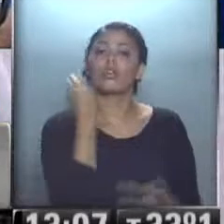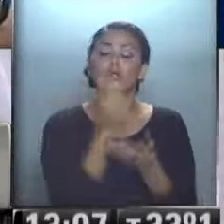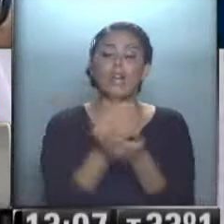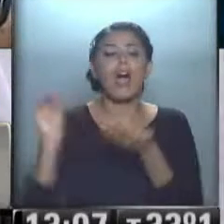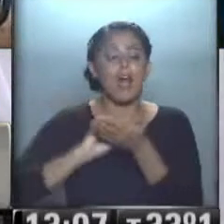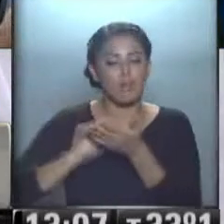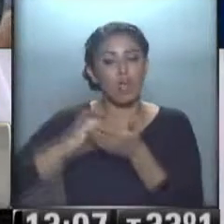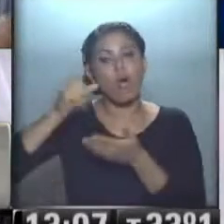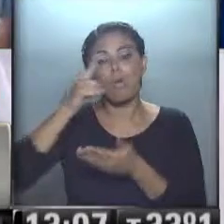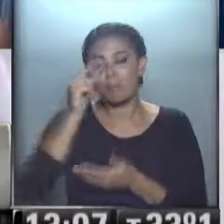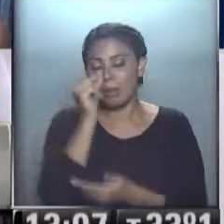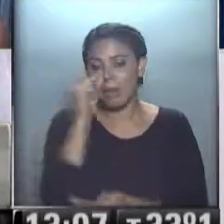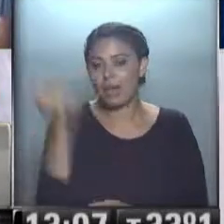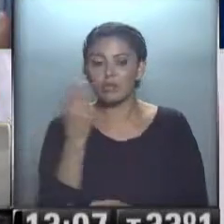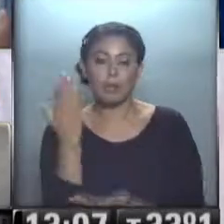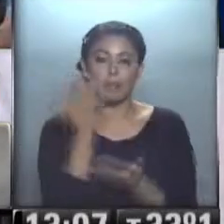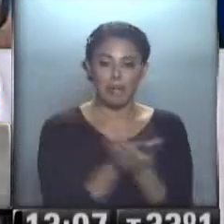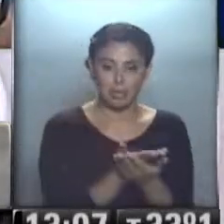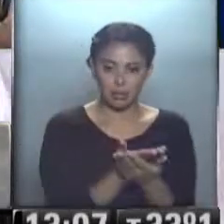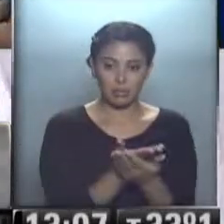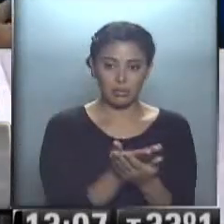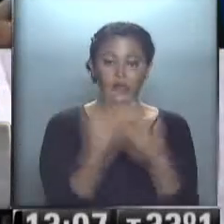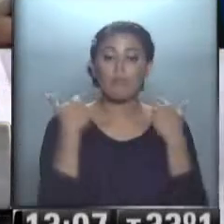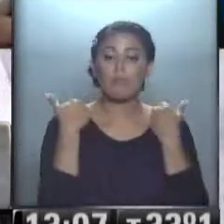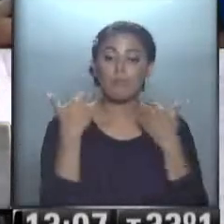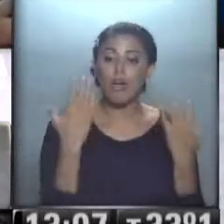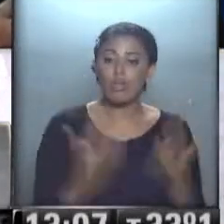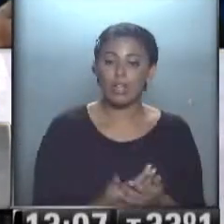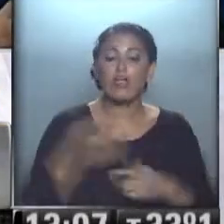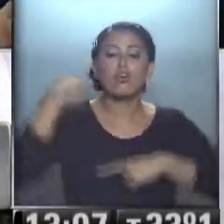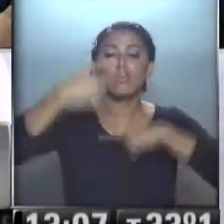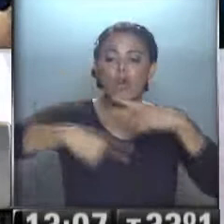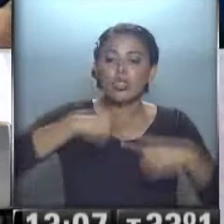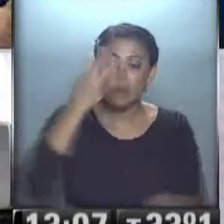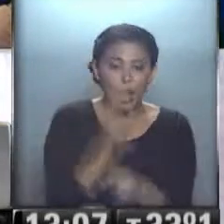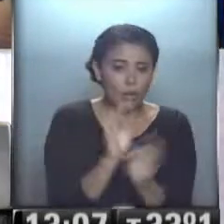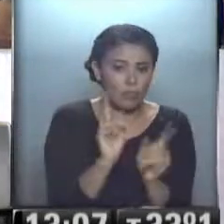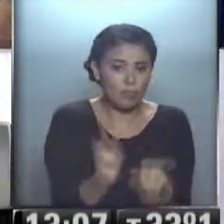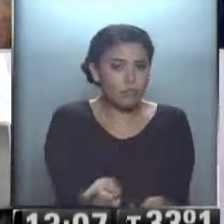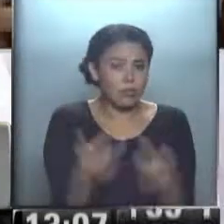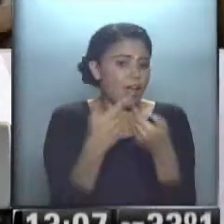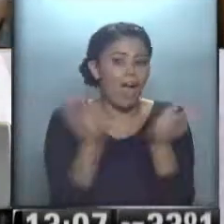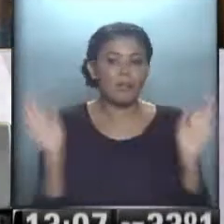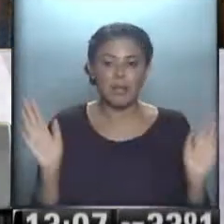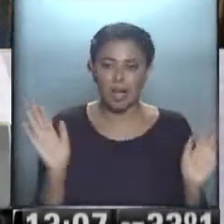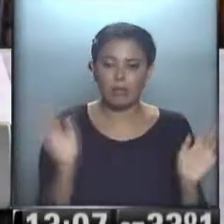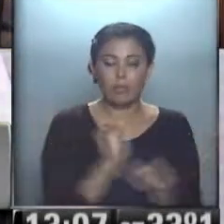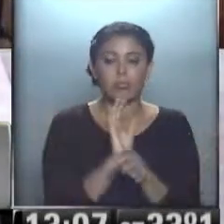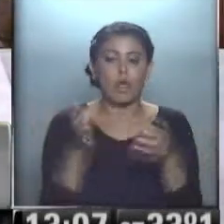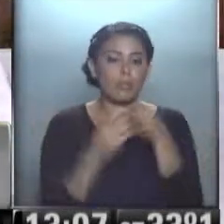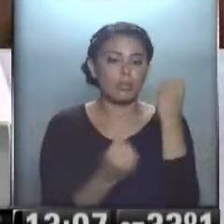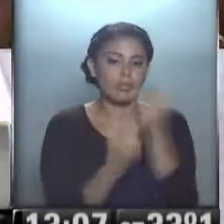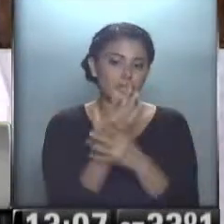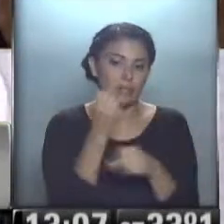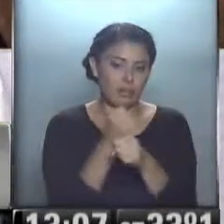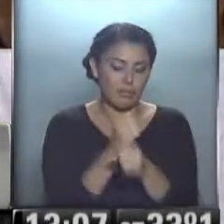es el abogado y un papá de los chicos, es la posibilidad a continuar con el colegio, con las puertas abiertas, como una cooperativa,